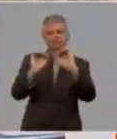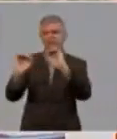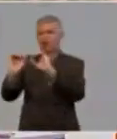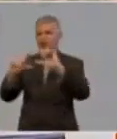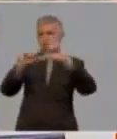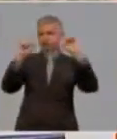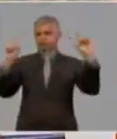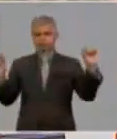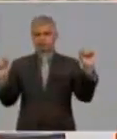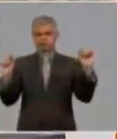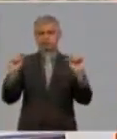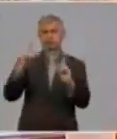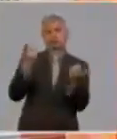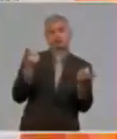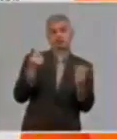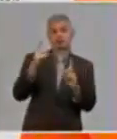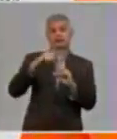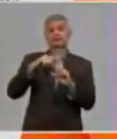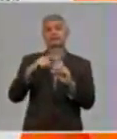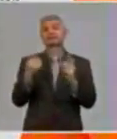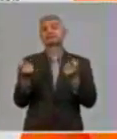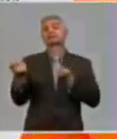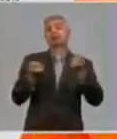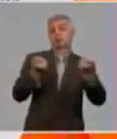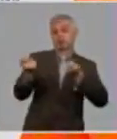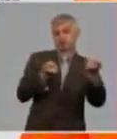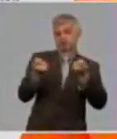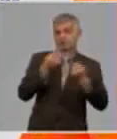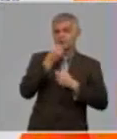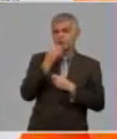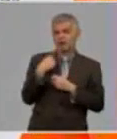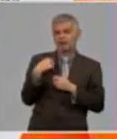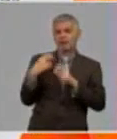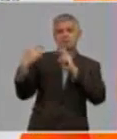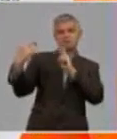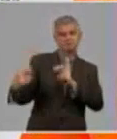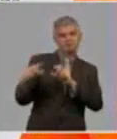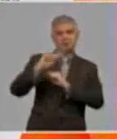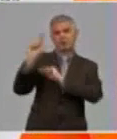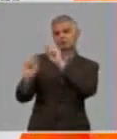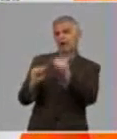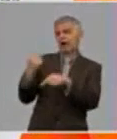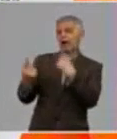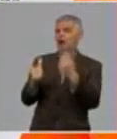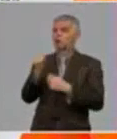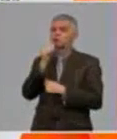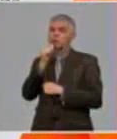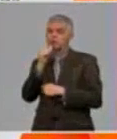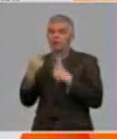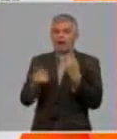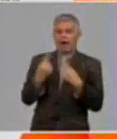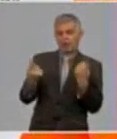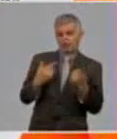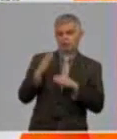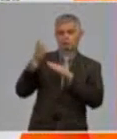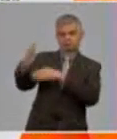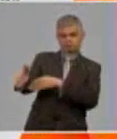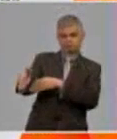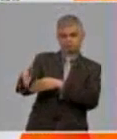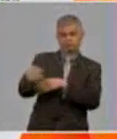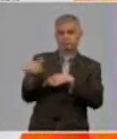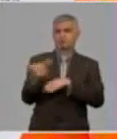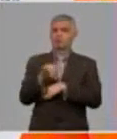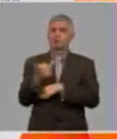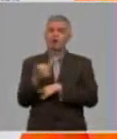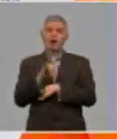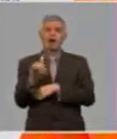los transportistas pueden consultar para que se les esclarezcan las dudas. Y también se restablecen los trámites de unidad estatal